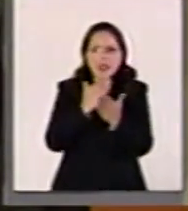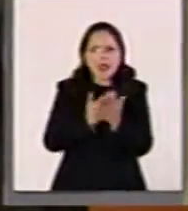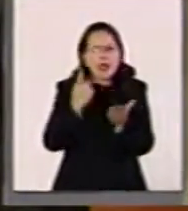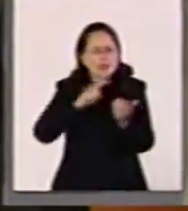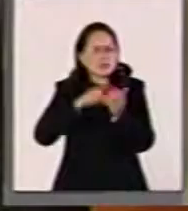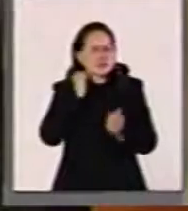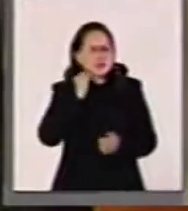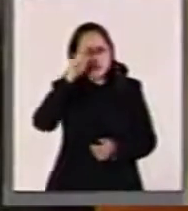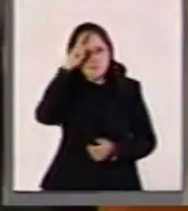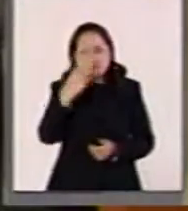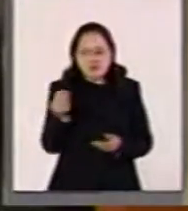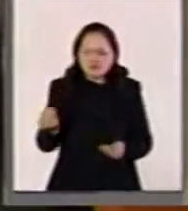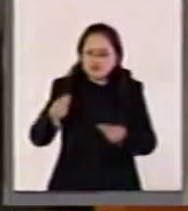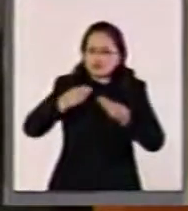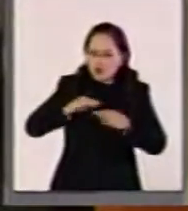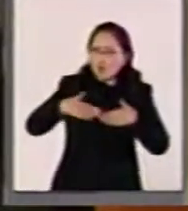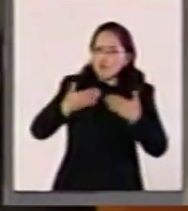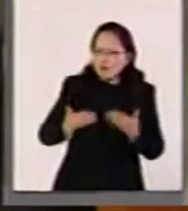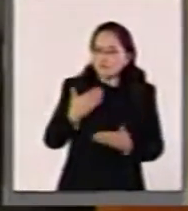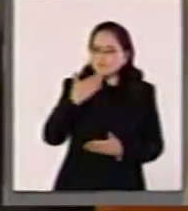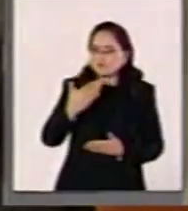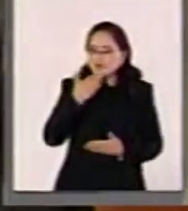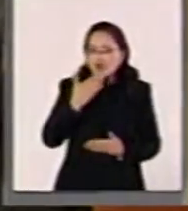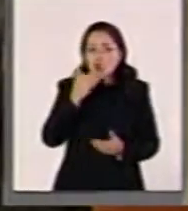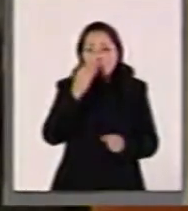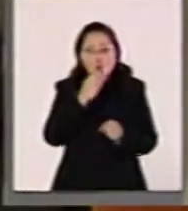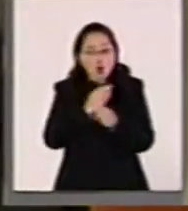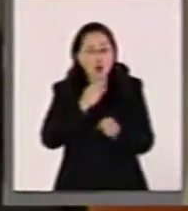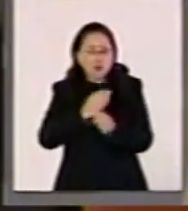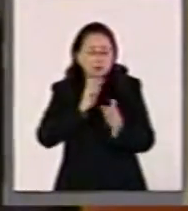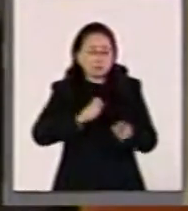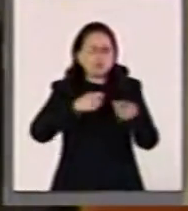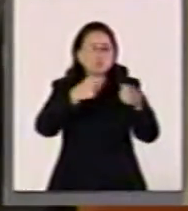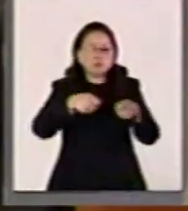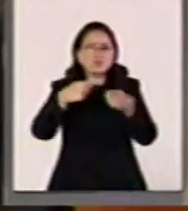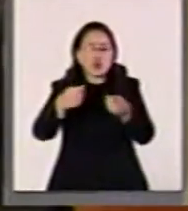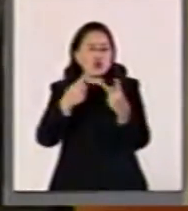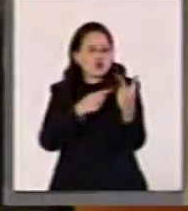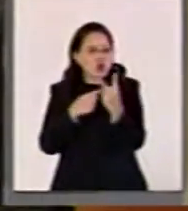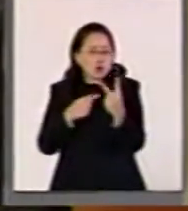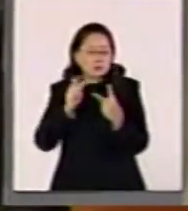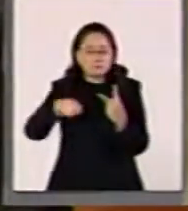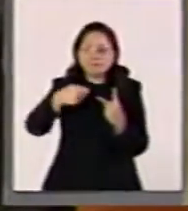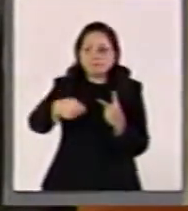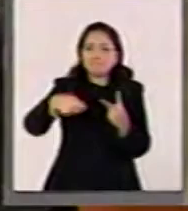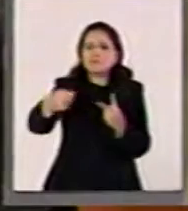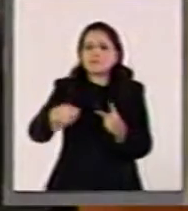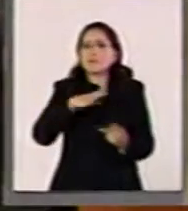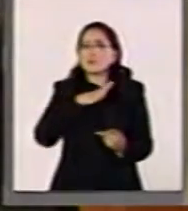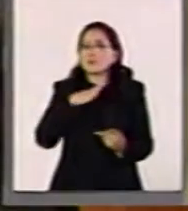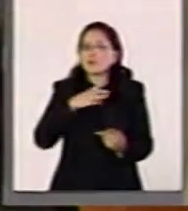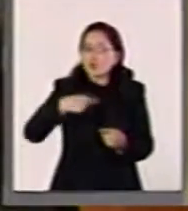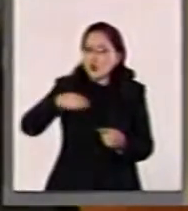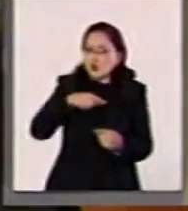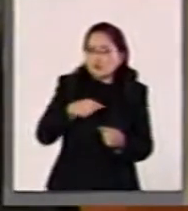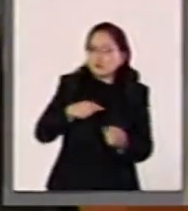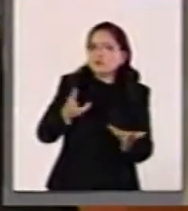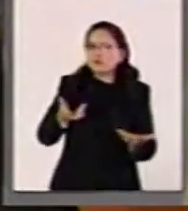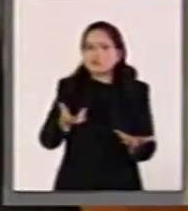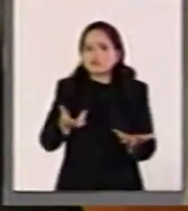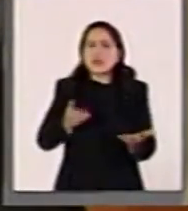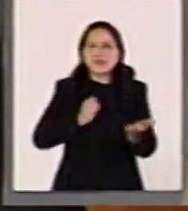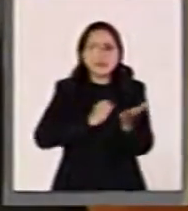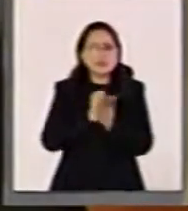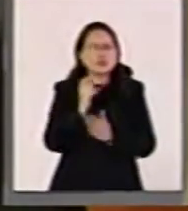República y que hoy prácticamente con estos dos nombramientos estaríamos frente a la decisión de